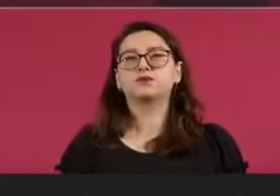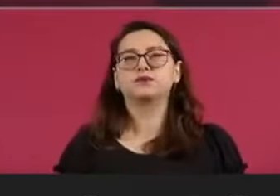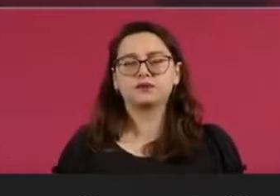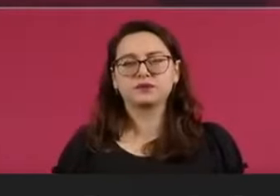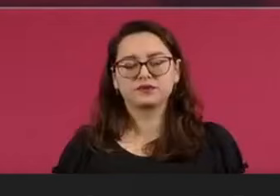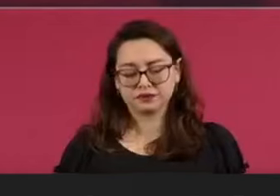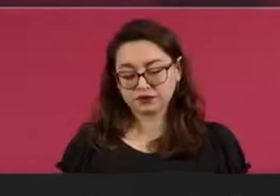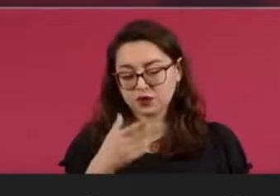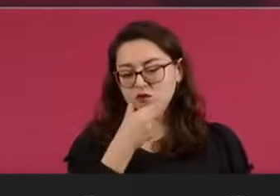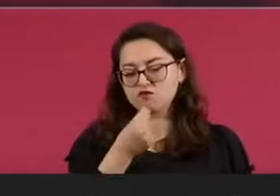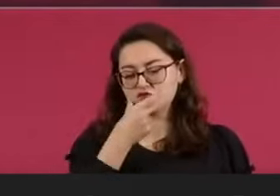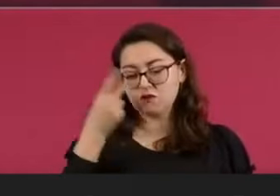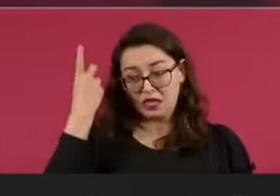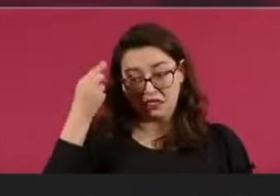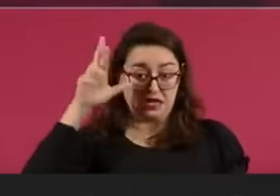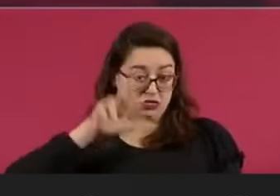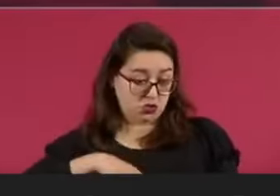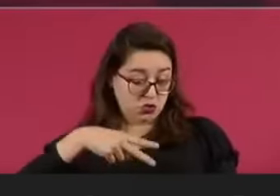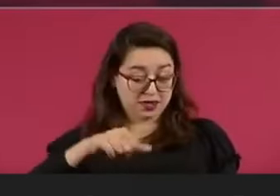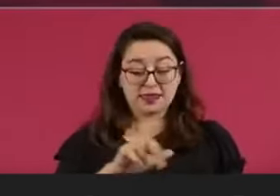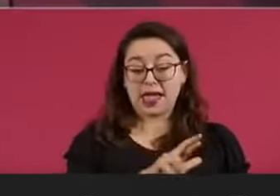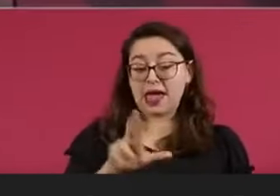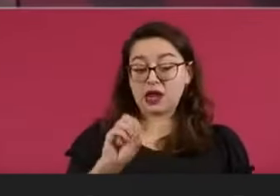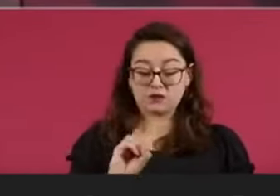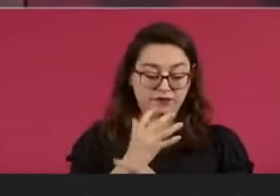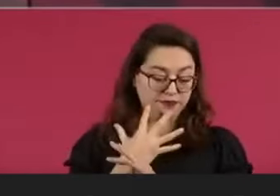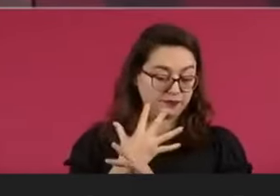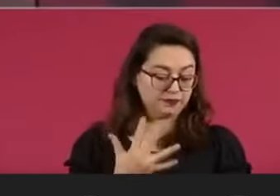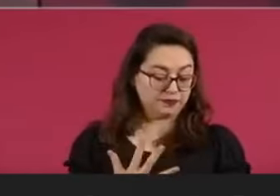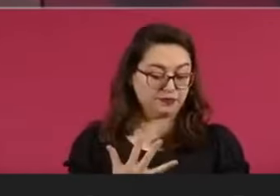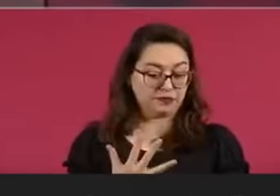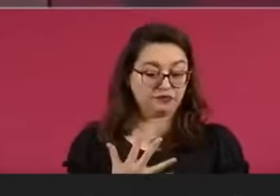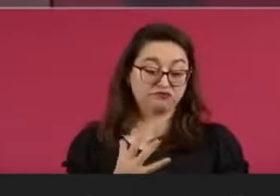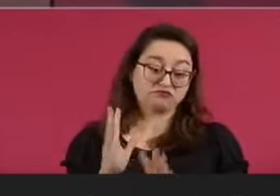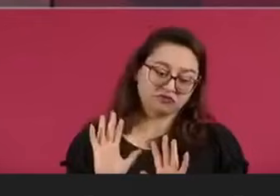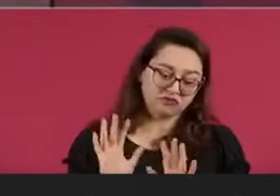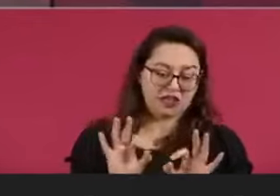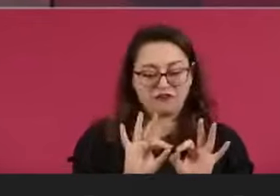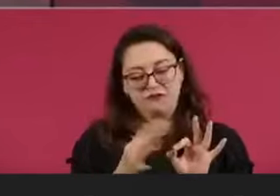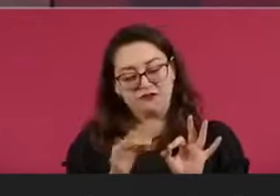acuñó la frase, o la repitió, o se la fusiló.